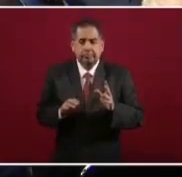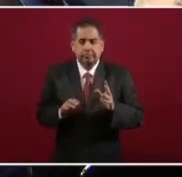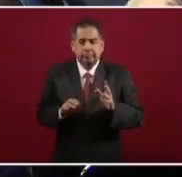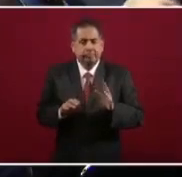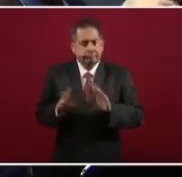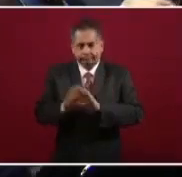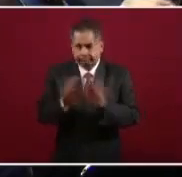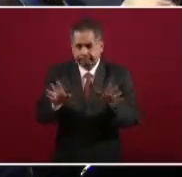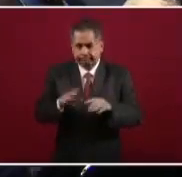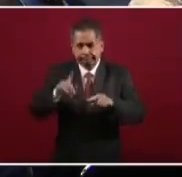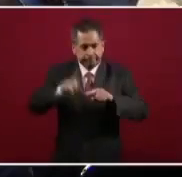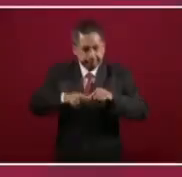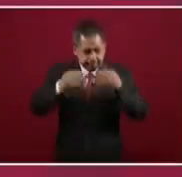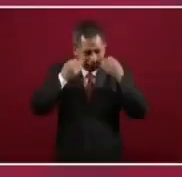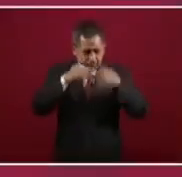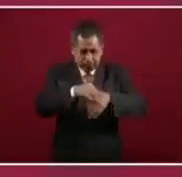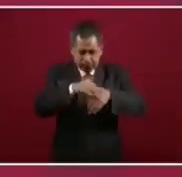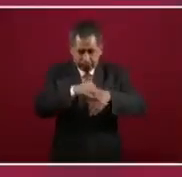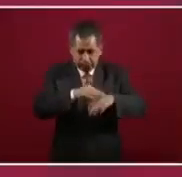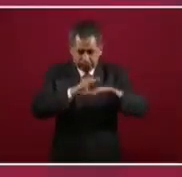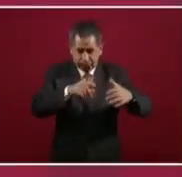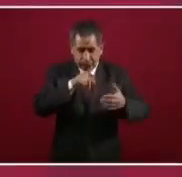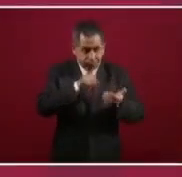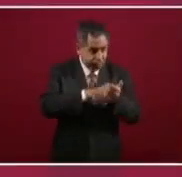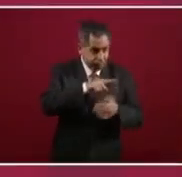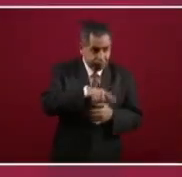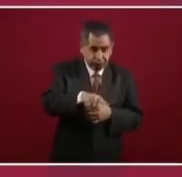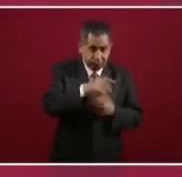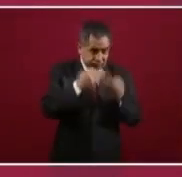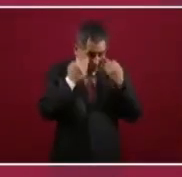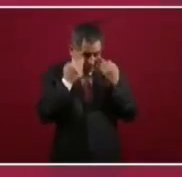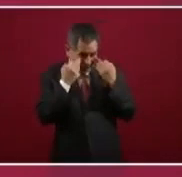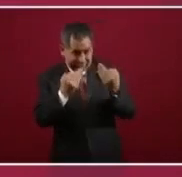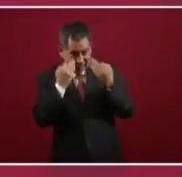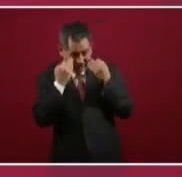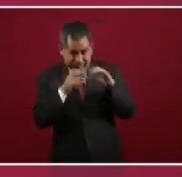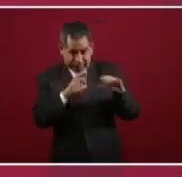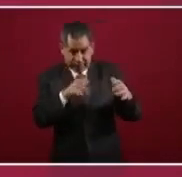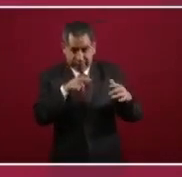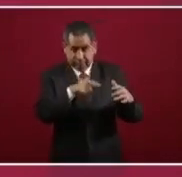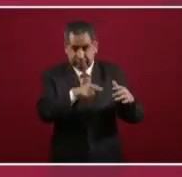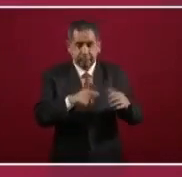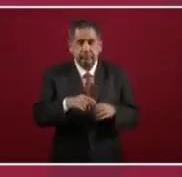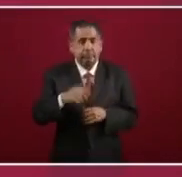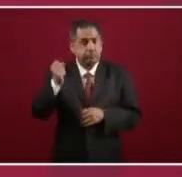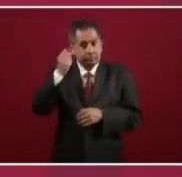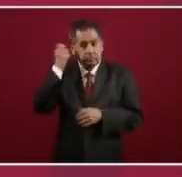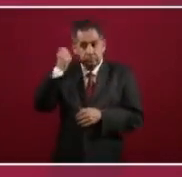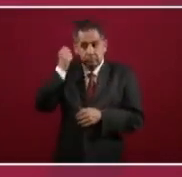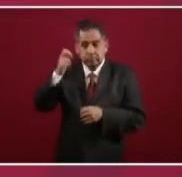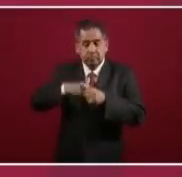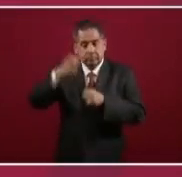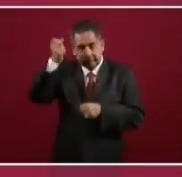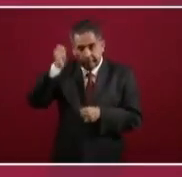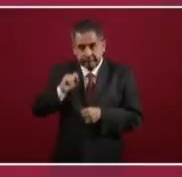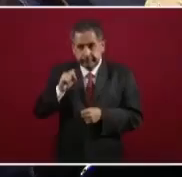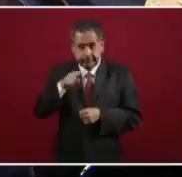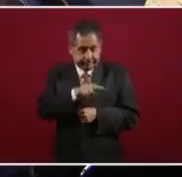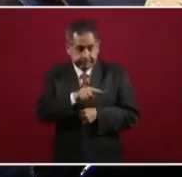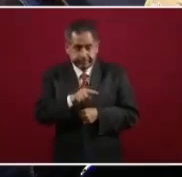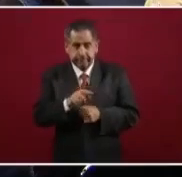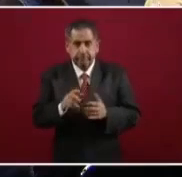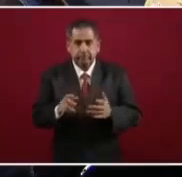pero quienes vieron es a esta conferencia de prensa en sinaloa